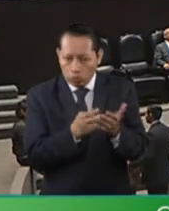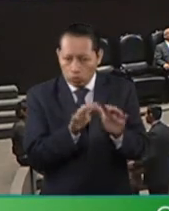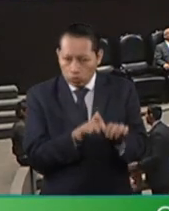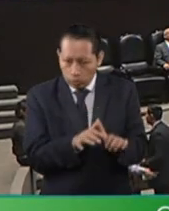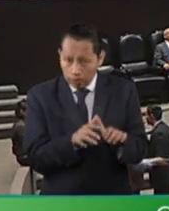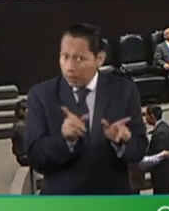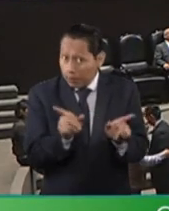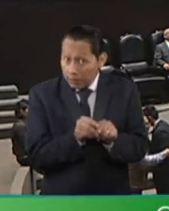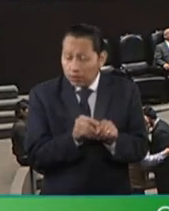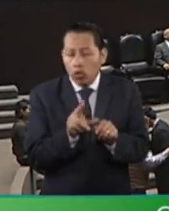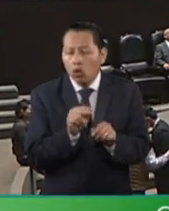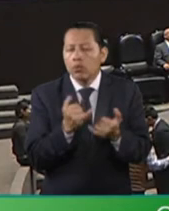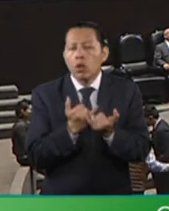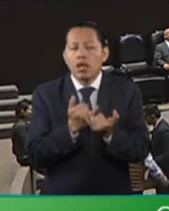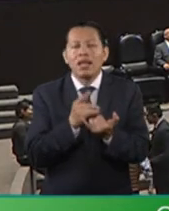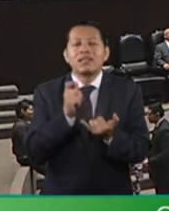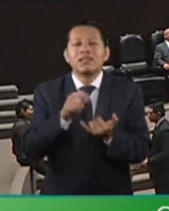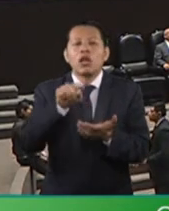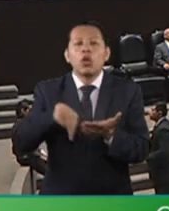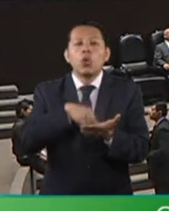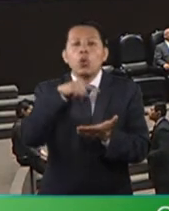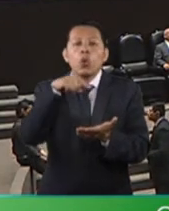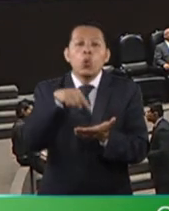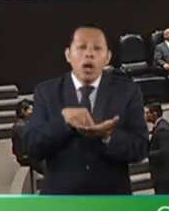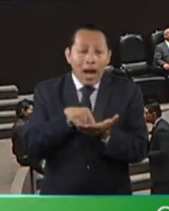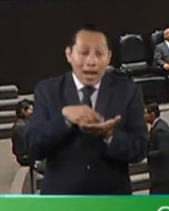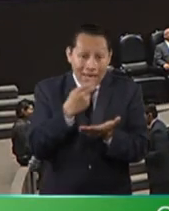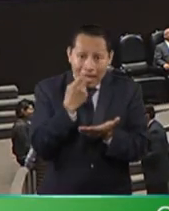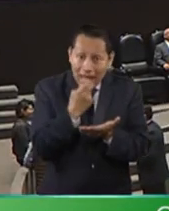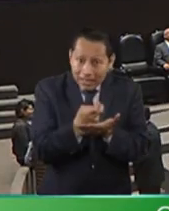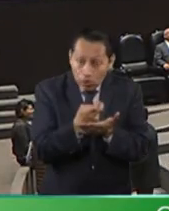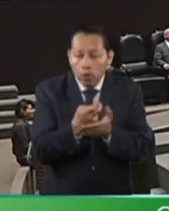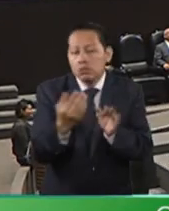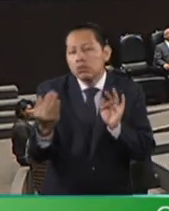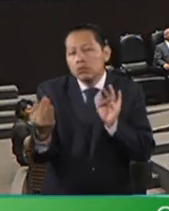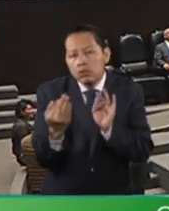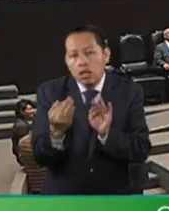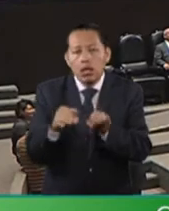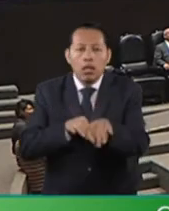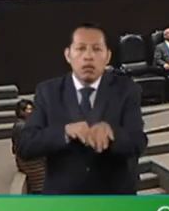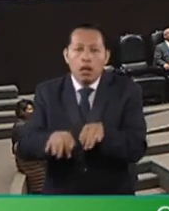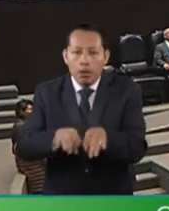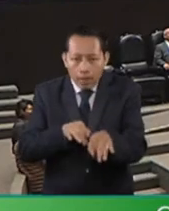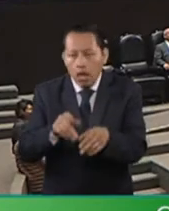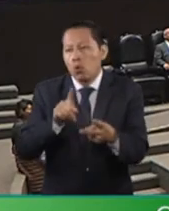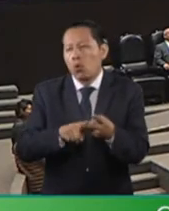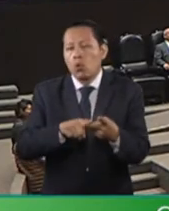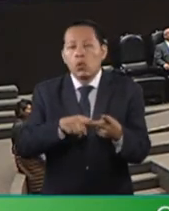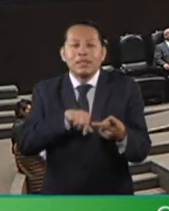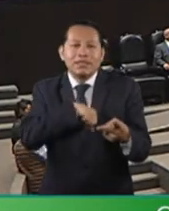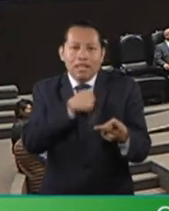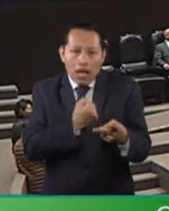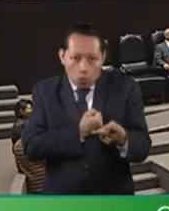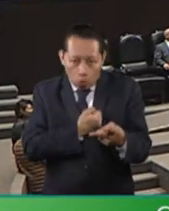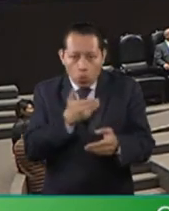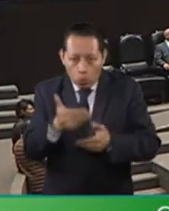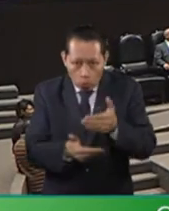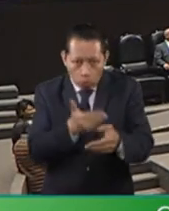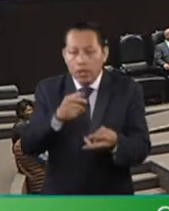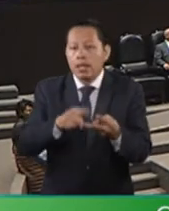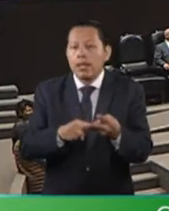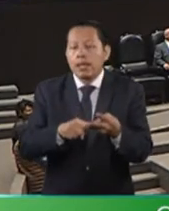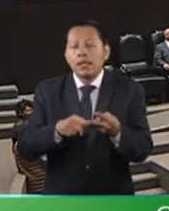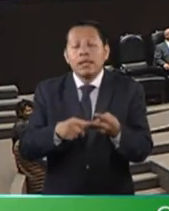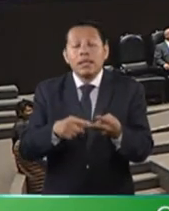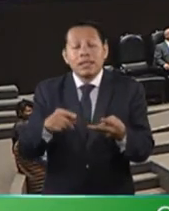además se encuentre en una ubicación que le permita acceder al empleo, a los servicios de salud, a la educación, a